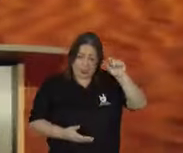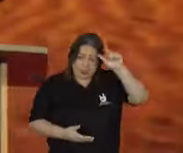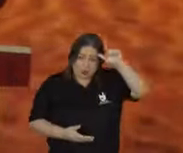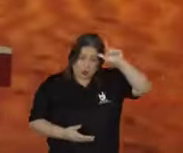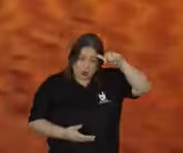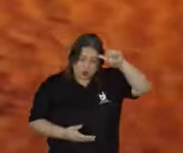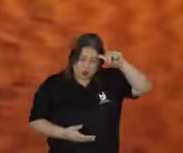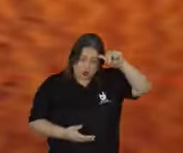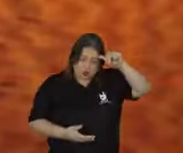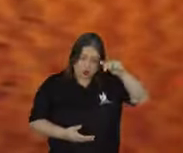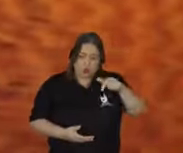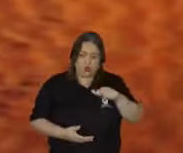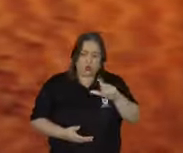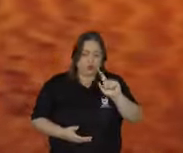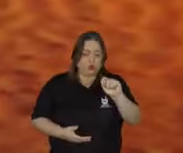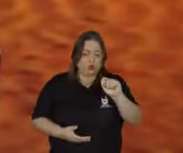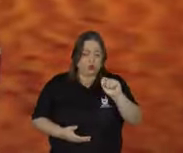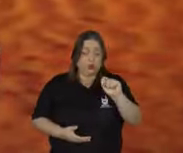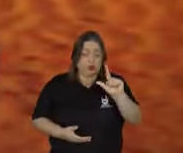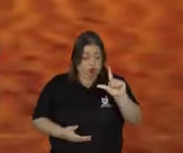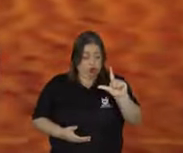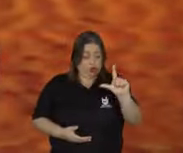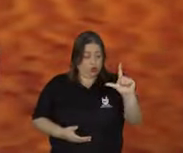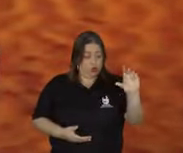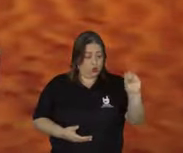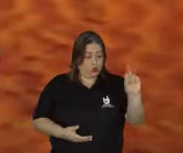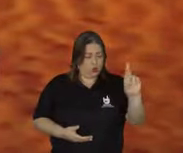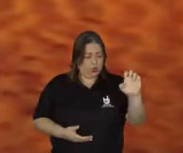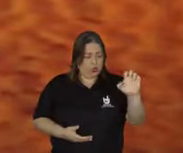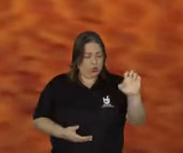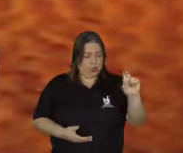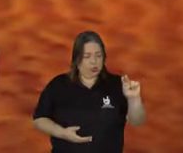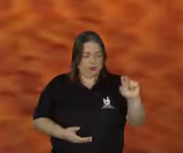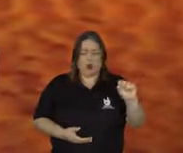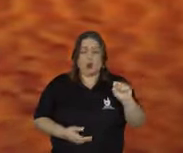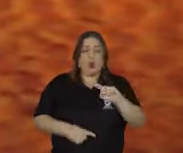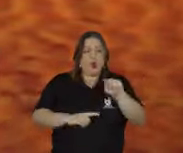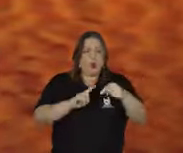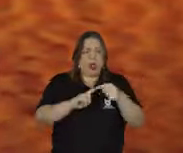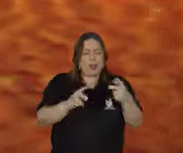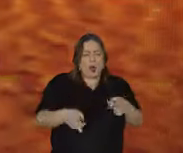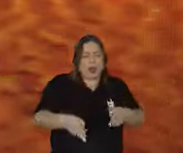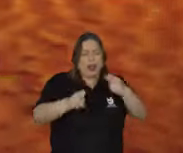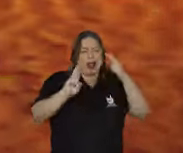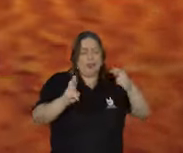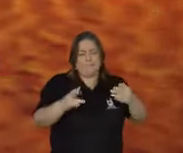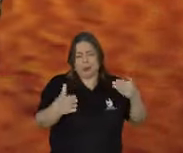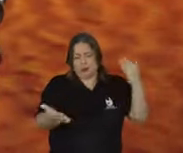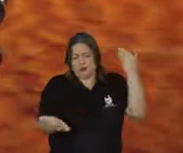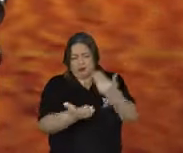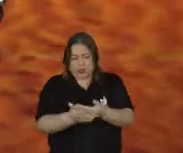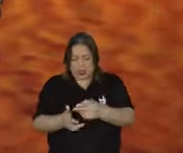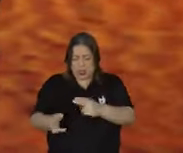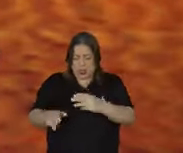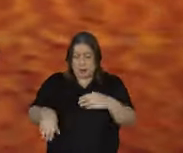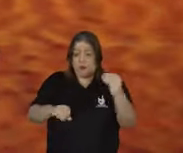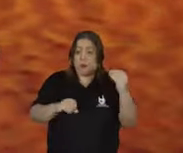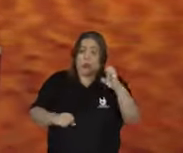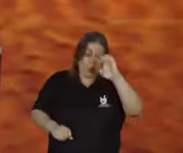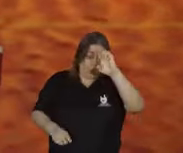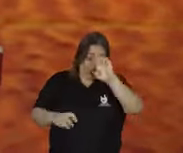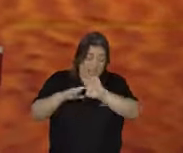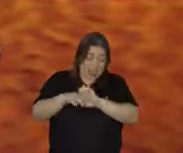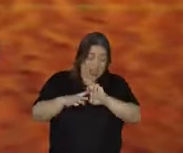rápido se va. Pero vamos a la Biblia. Cuando Dios me lleva la palabra, la Biblia dice en Éxodo 13,